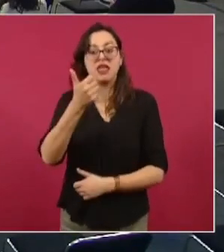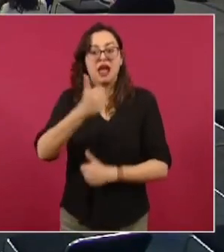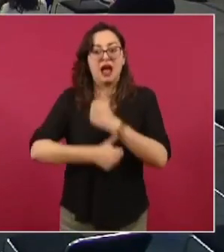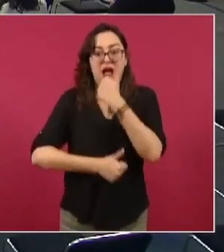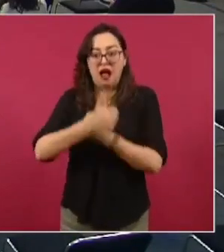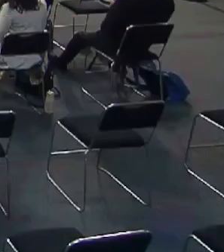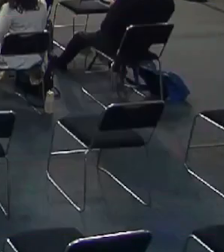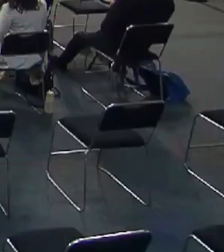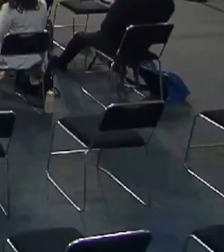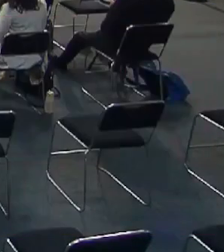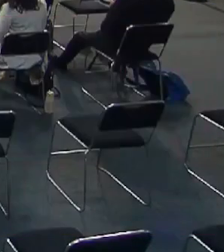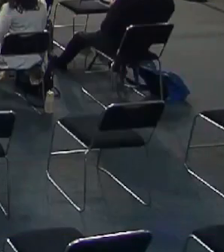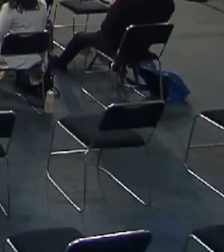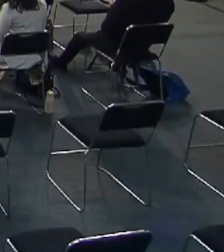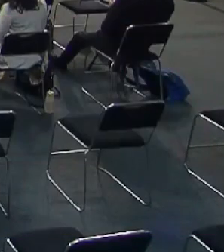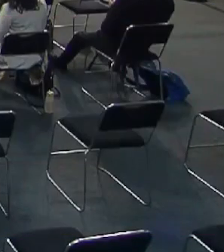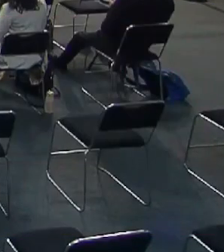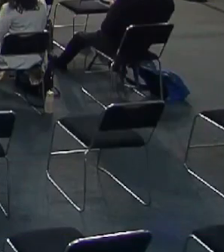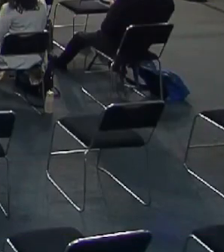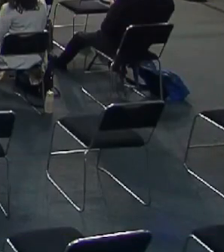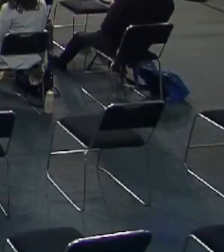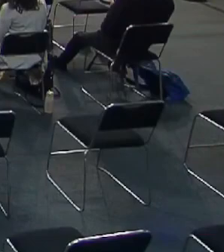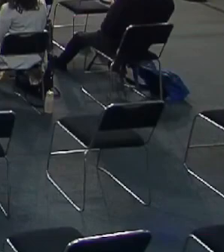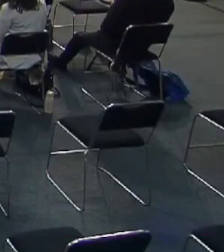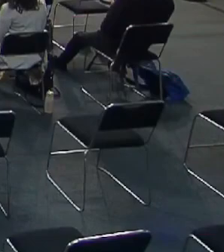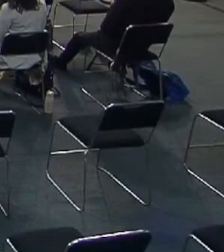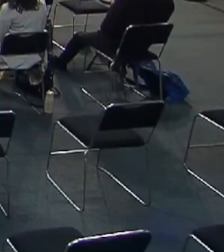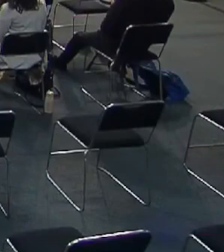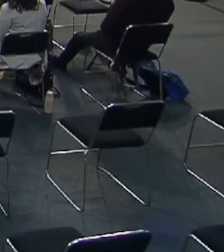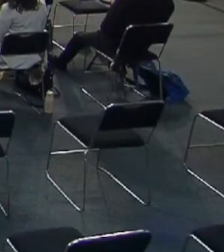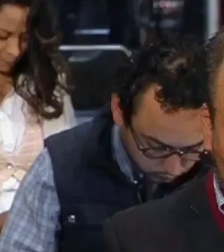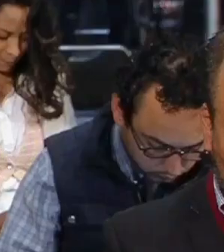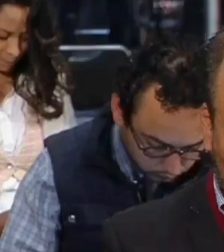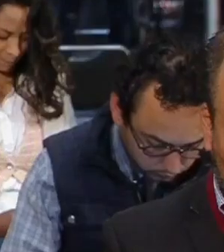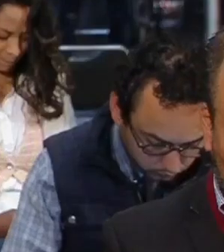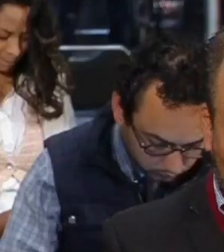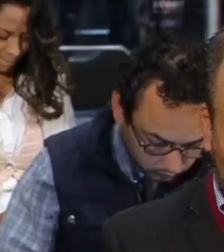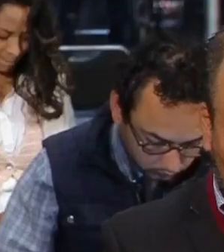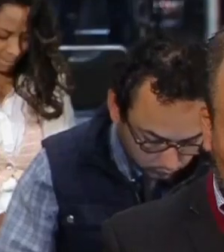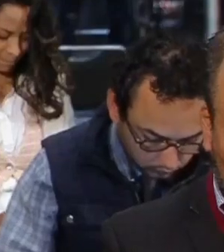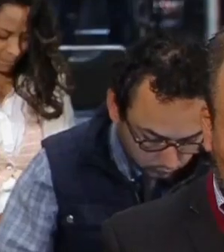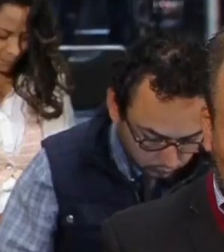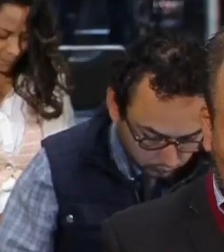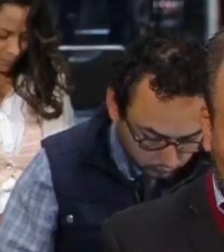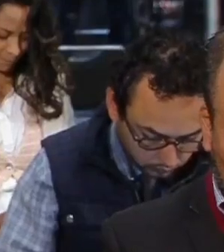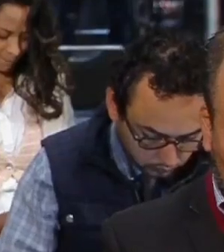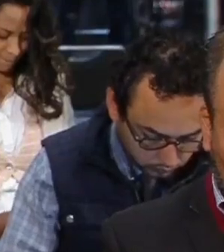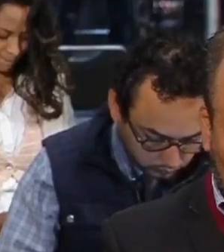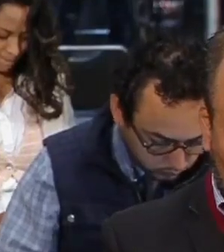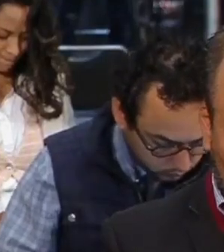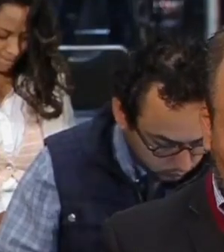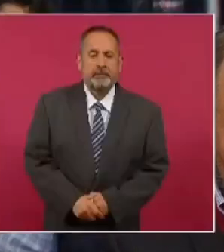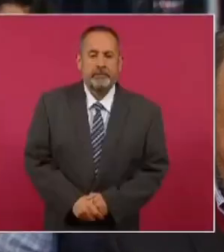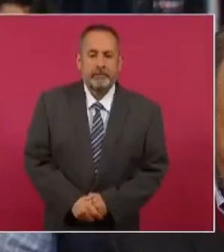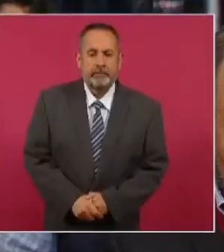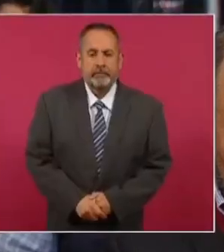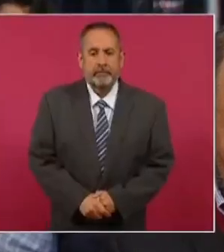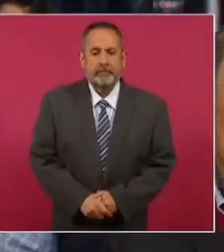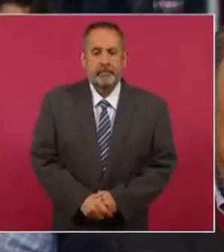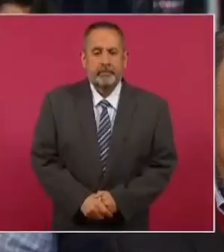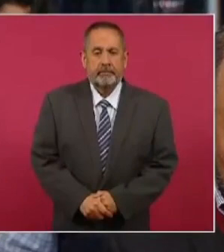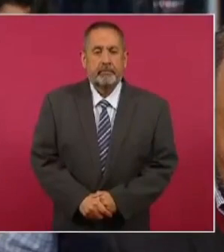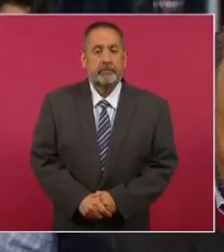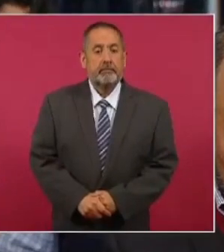que meterle por lo menos el 1% del presupuesto del gobierno al sector cultura no el 1% del